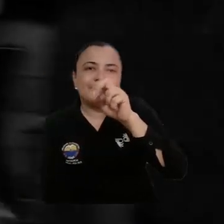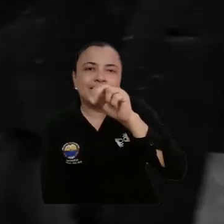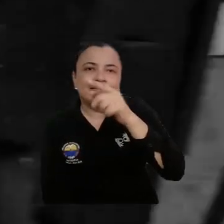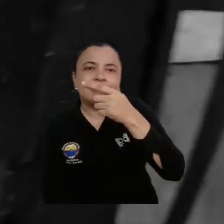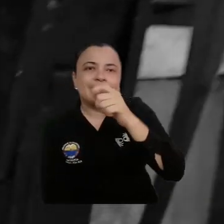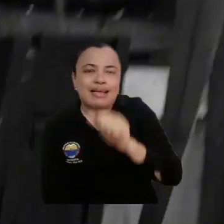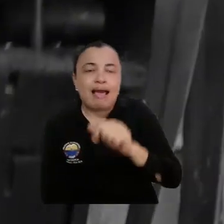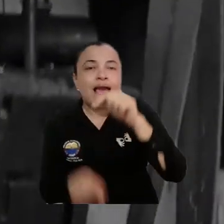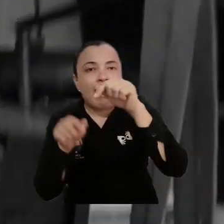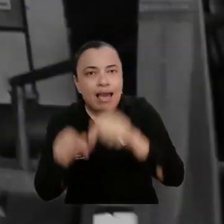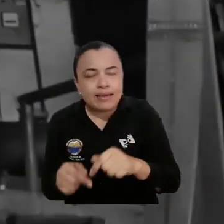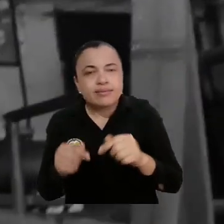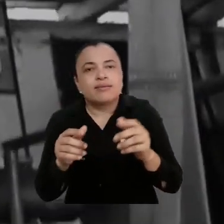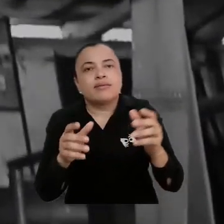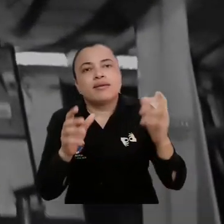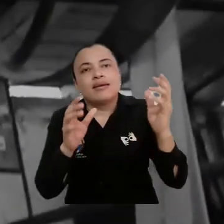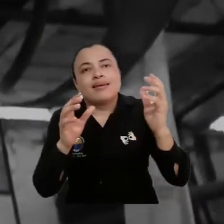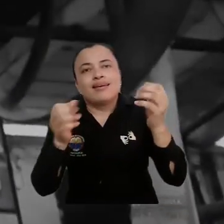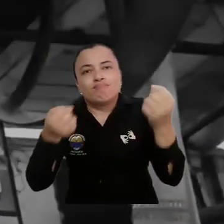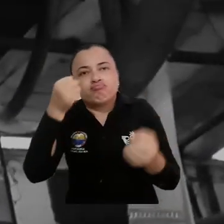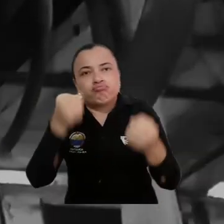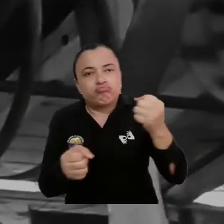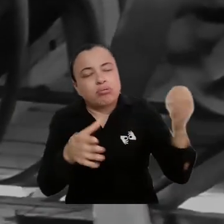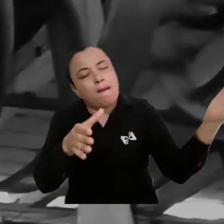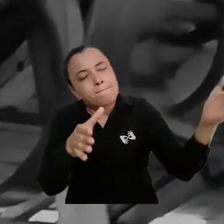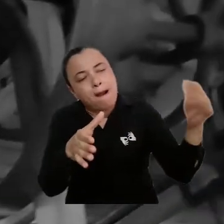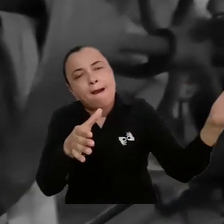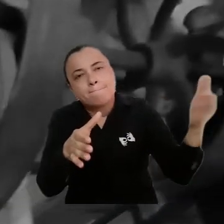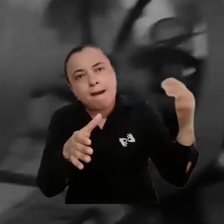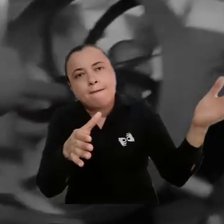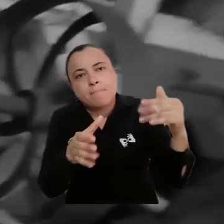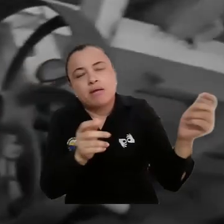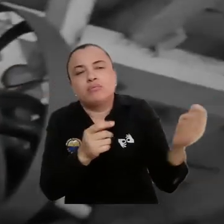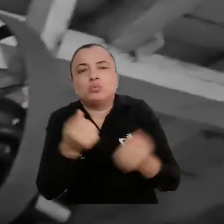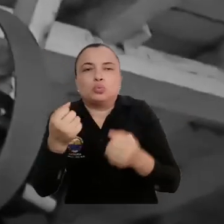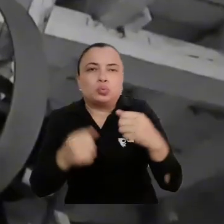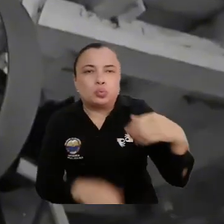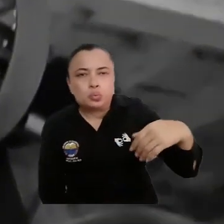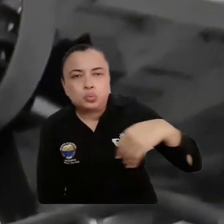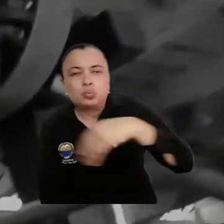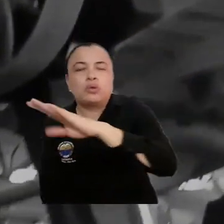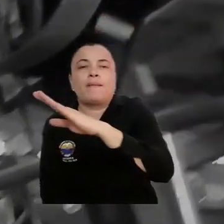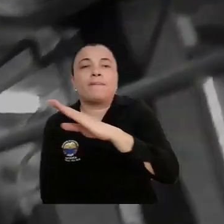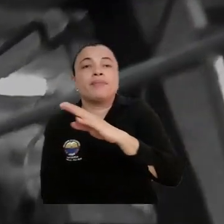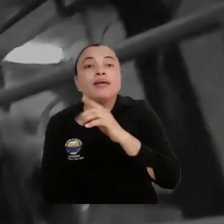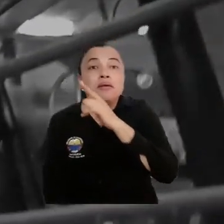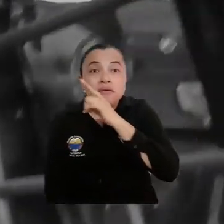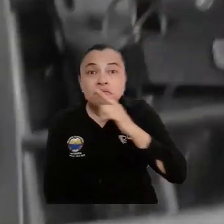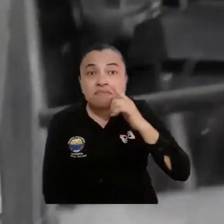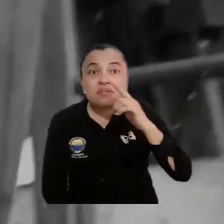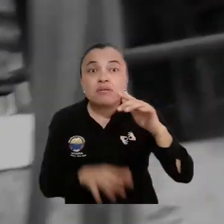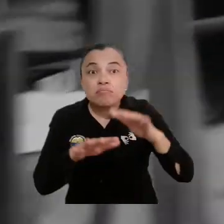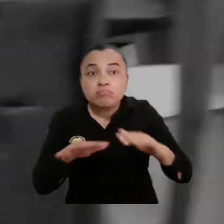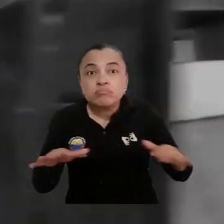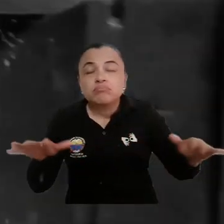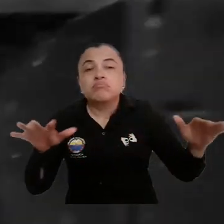hasta ahí llegaba el vehículo de recuerdo. Pero cada finca de esas tenía un